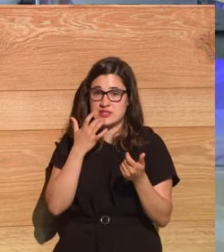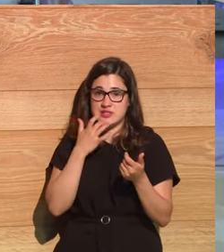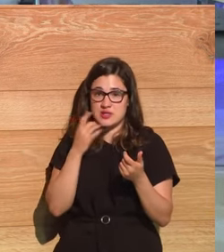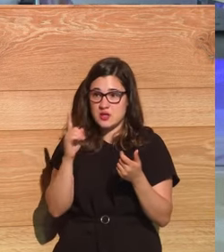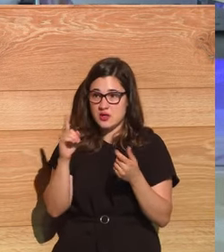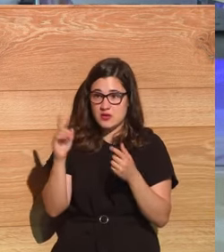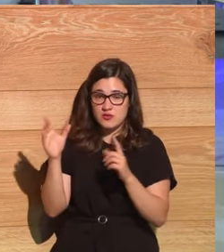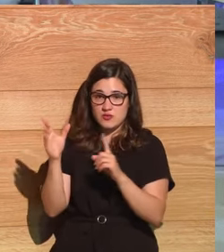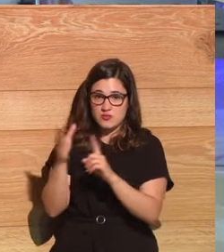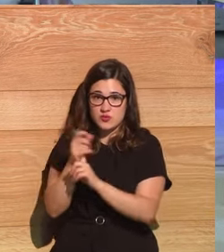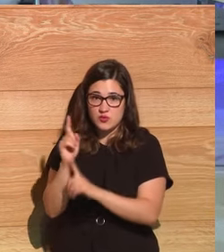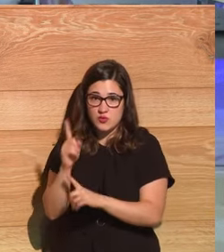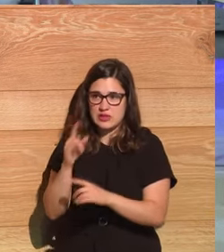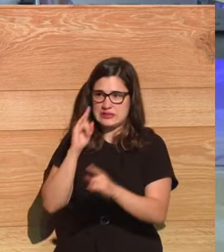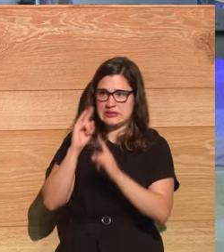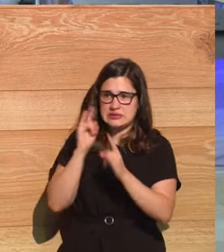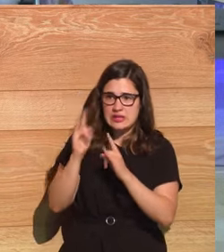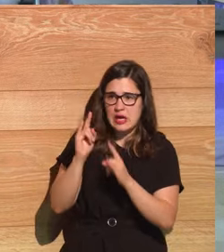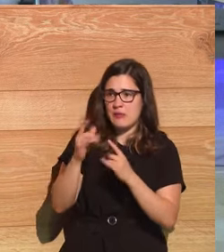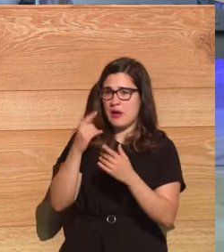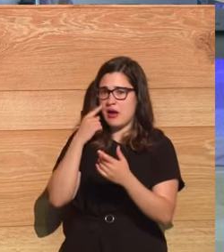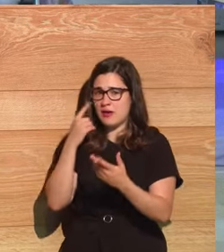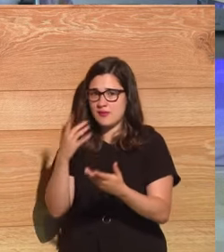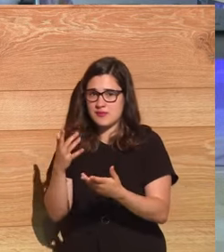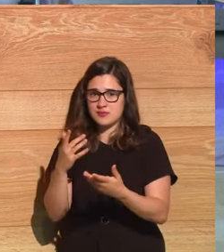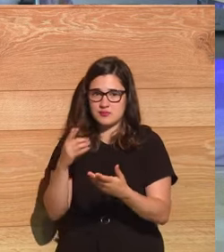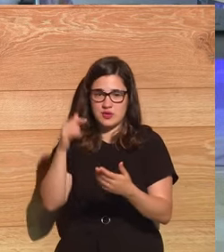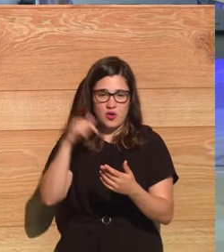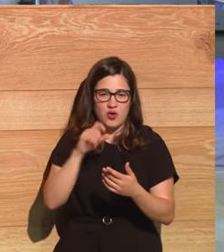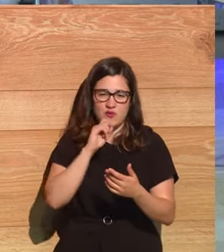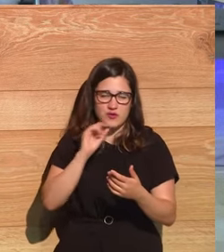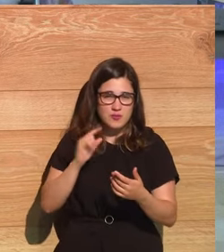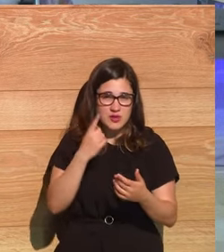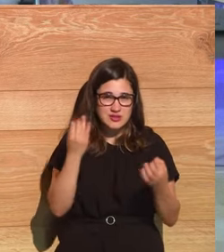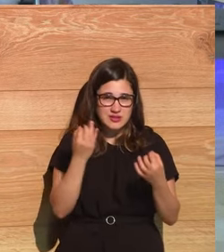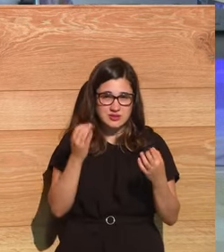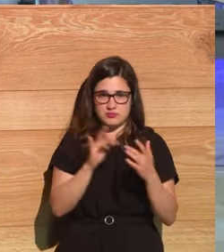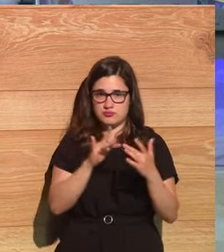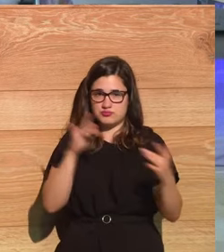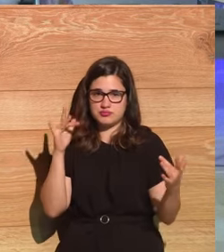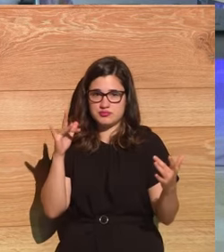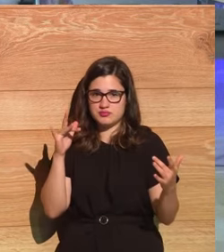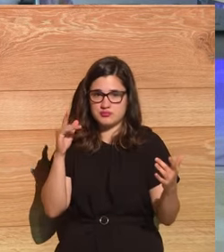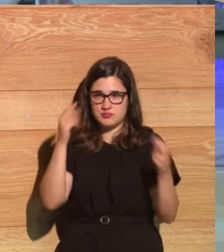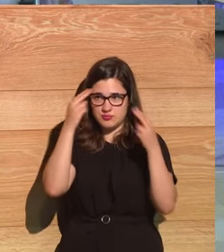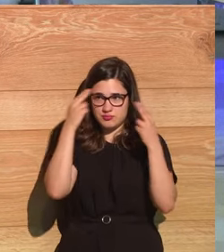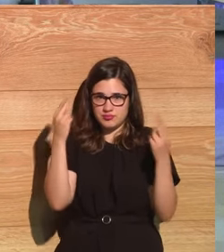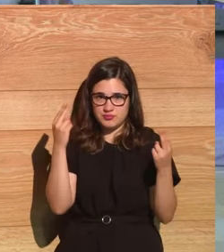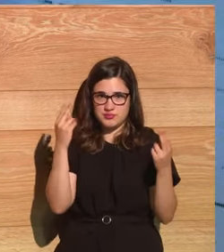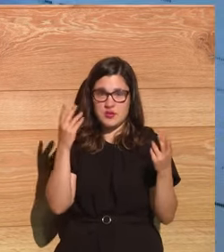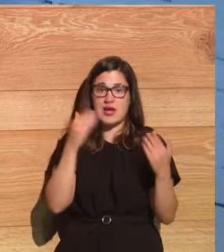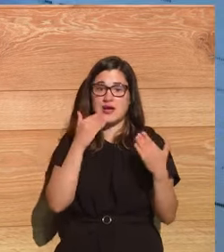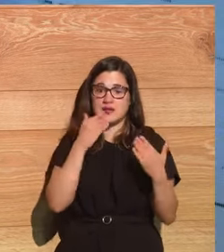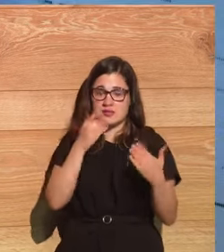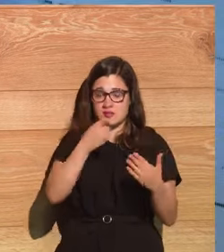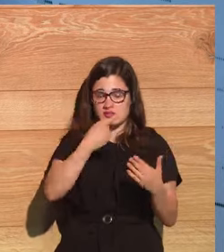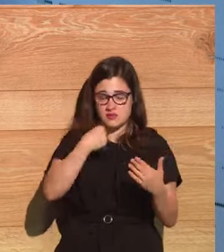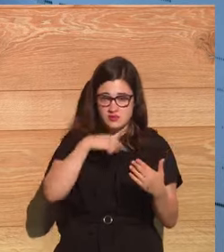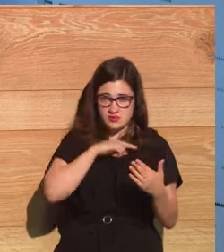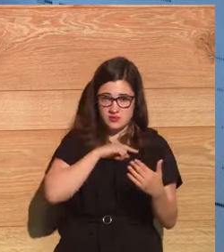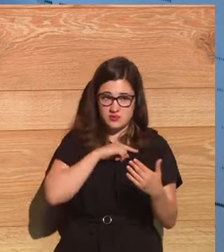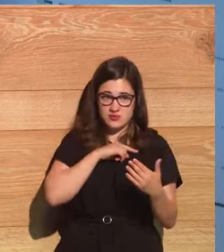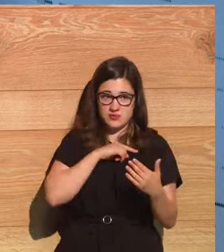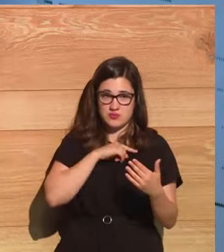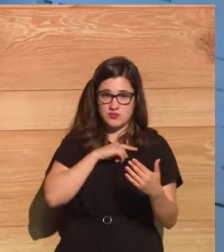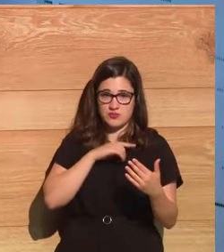¿dónde estás? O sea, lo difícil a día de hoy es desconectar y desaparecer. O sea, realmente, gracias a este conocimiento, hemos sido capaces de conectarnos pues virtualmente y